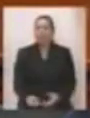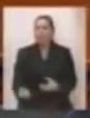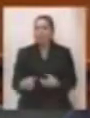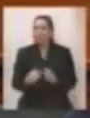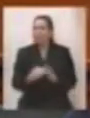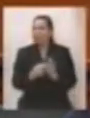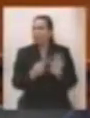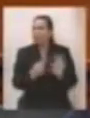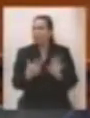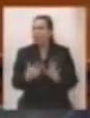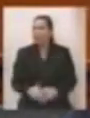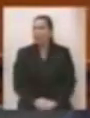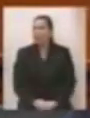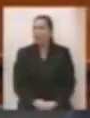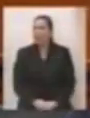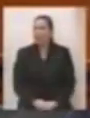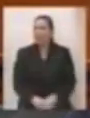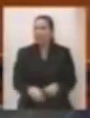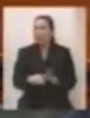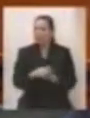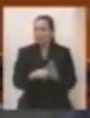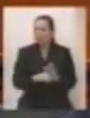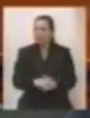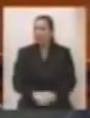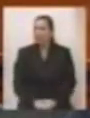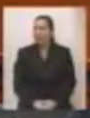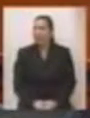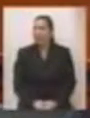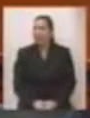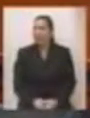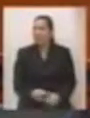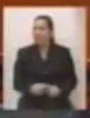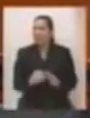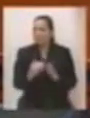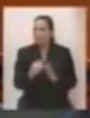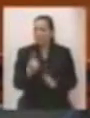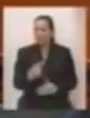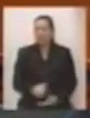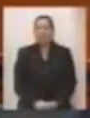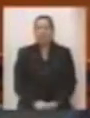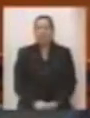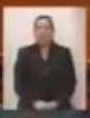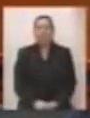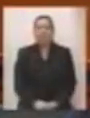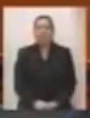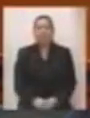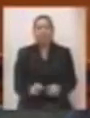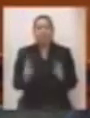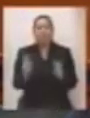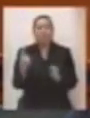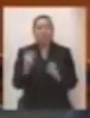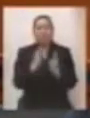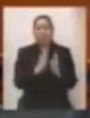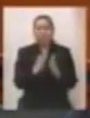recogido en el artículo 78 de la Constitución, y el artículo 1 del título preliminar del texto